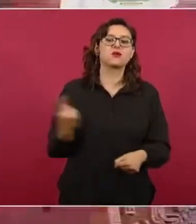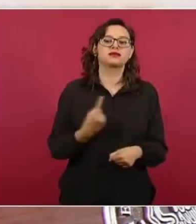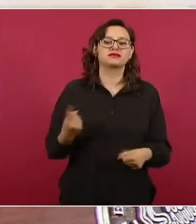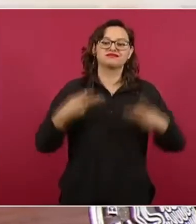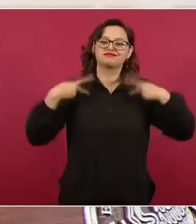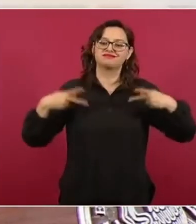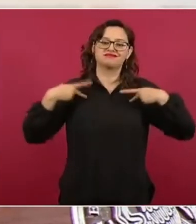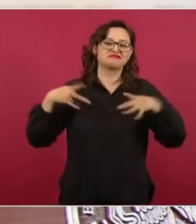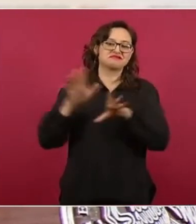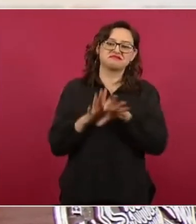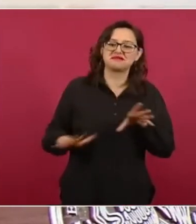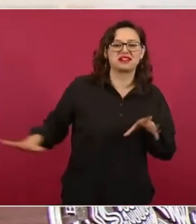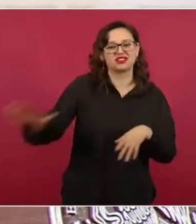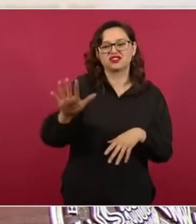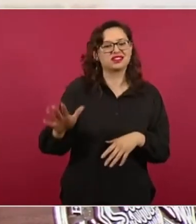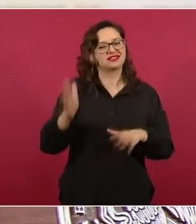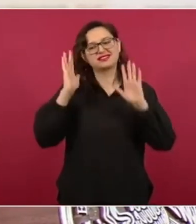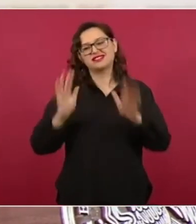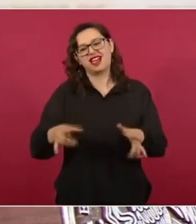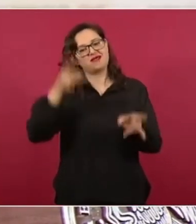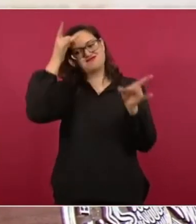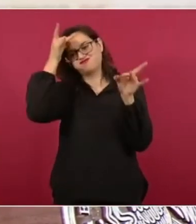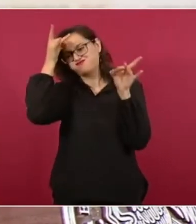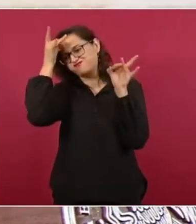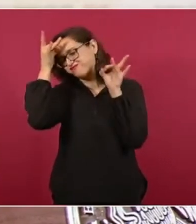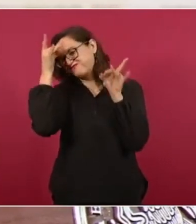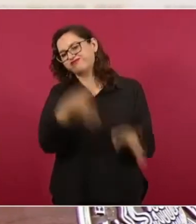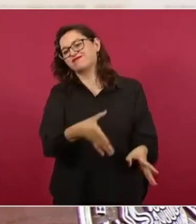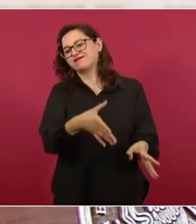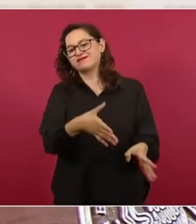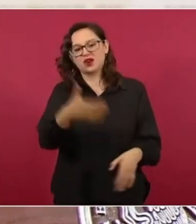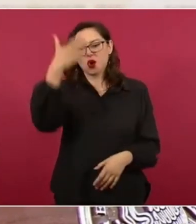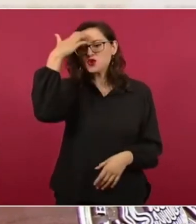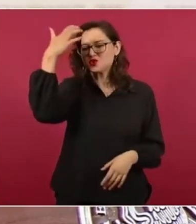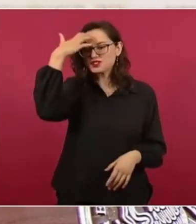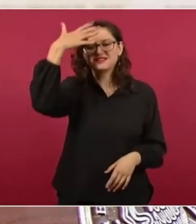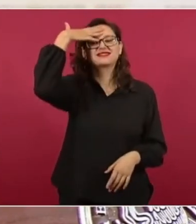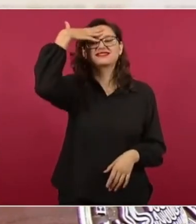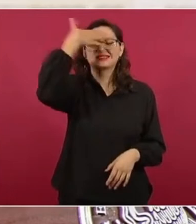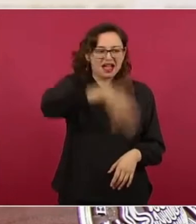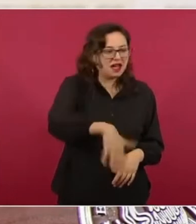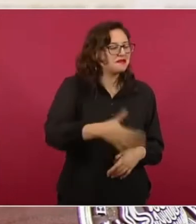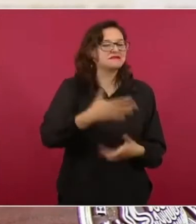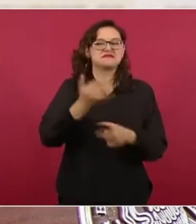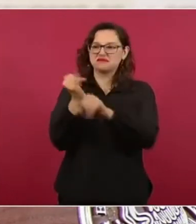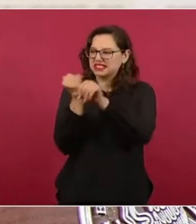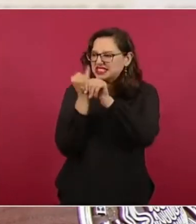la gente está muy consciente, muy avispada, muy informada,